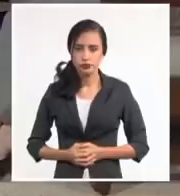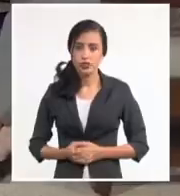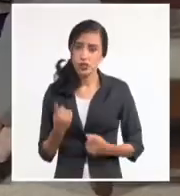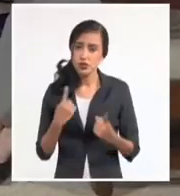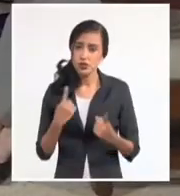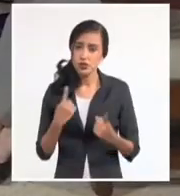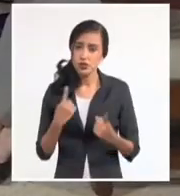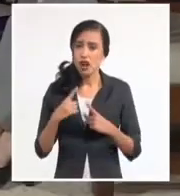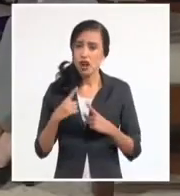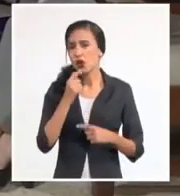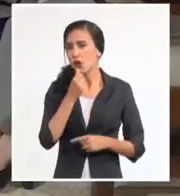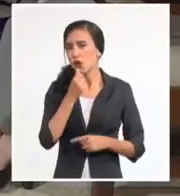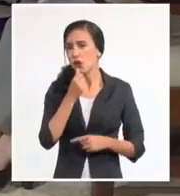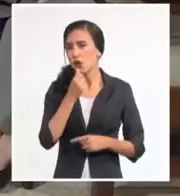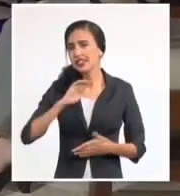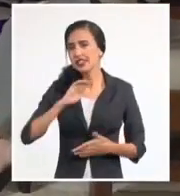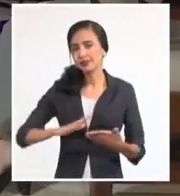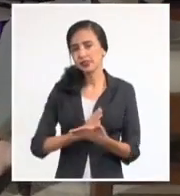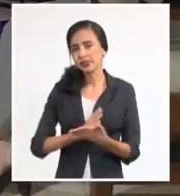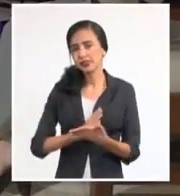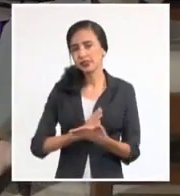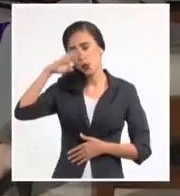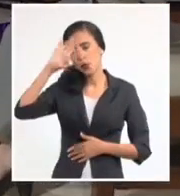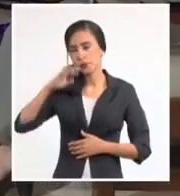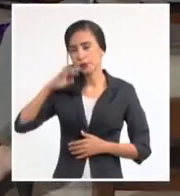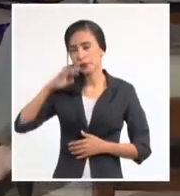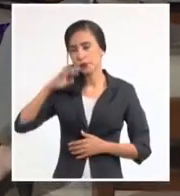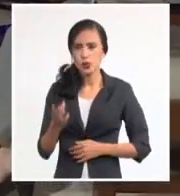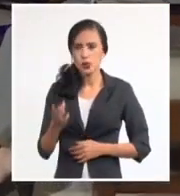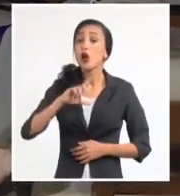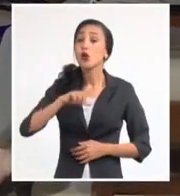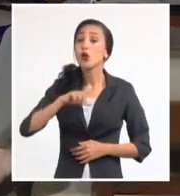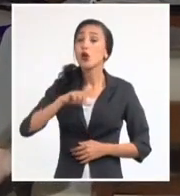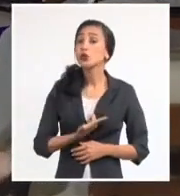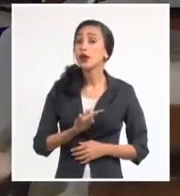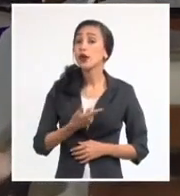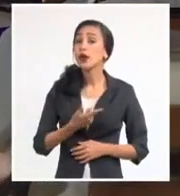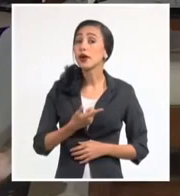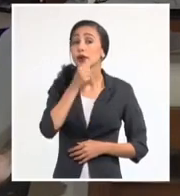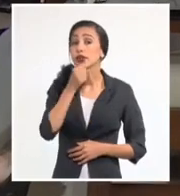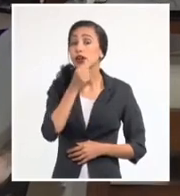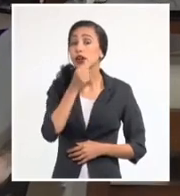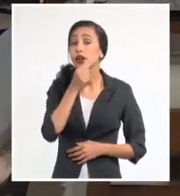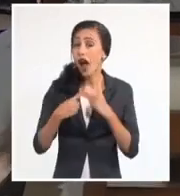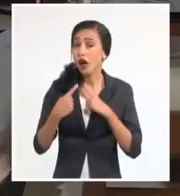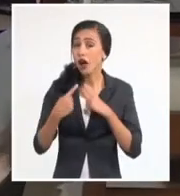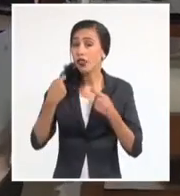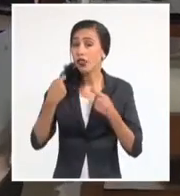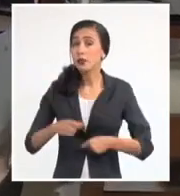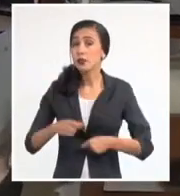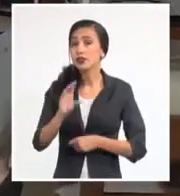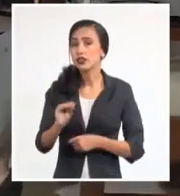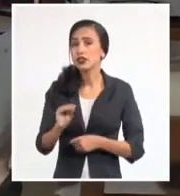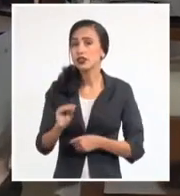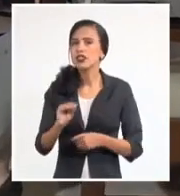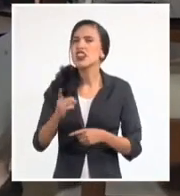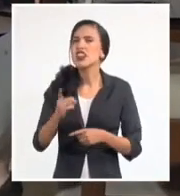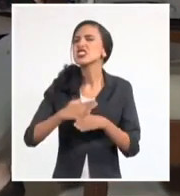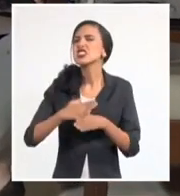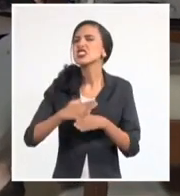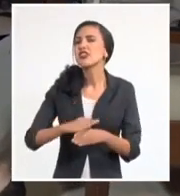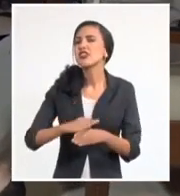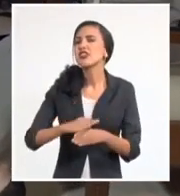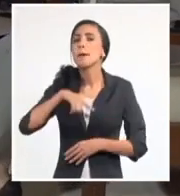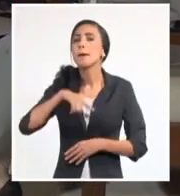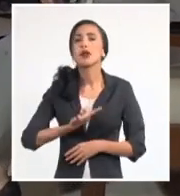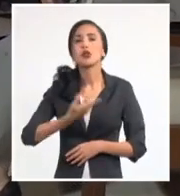hablas de cultura y yo creo que periodísticamente hablando no podíamos de mencionar hoy lo que significa para la cultura cubana, para